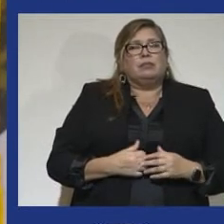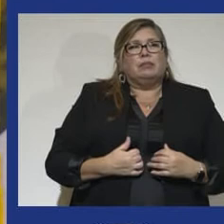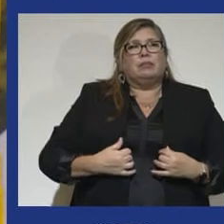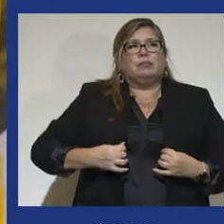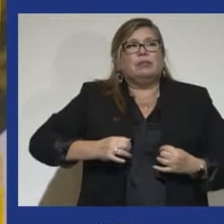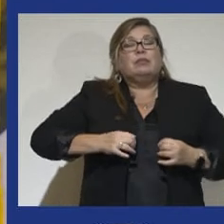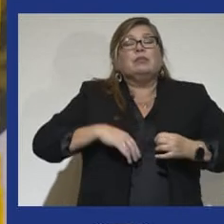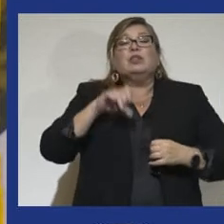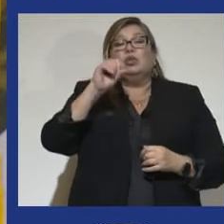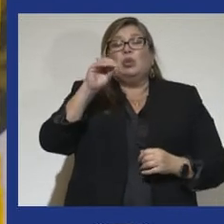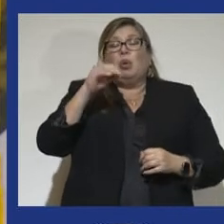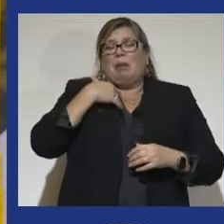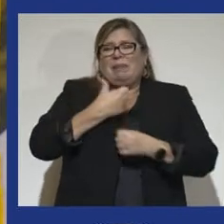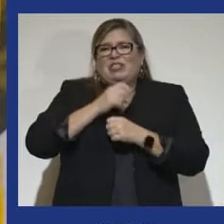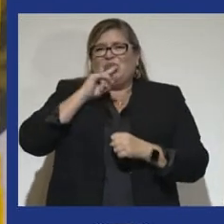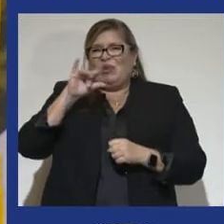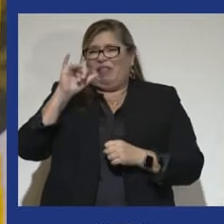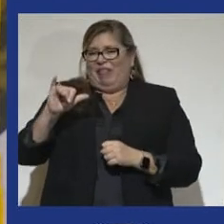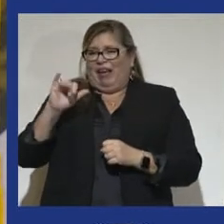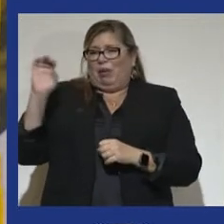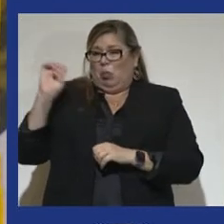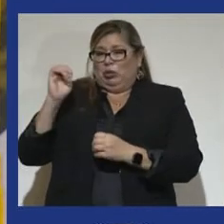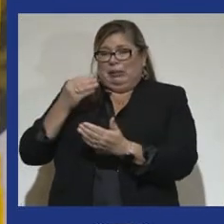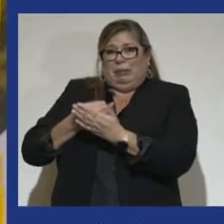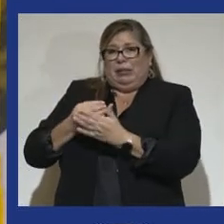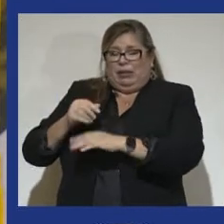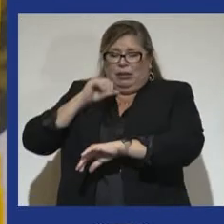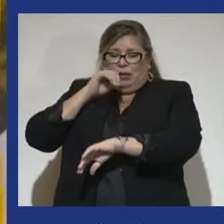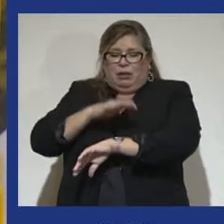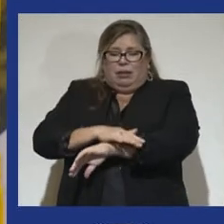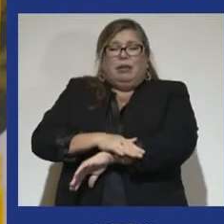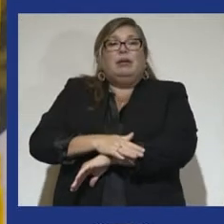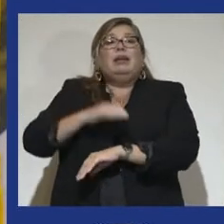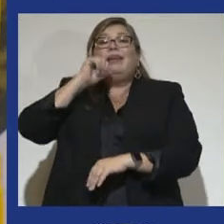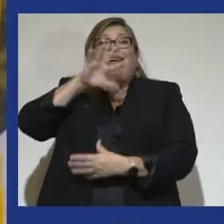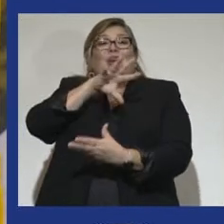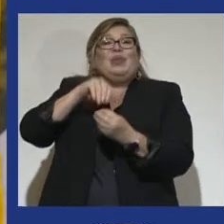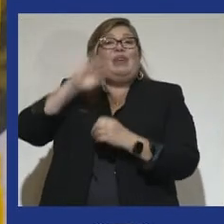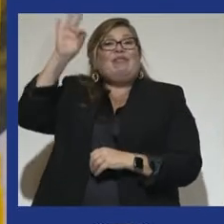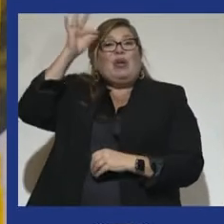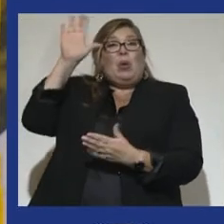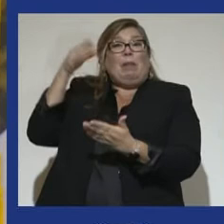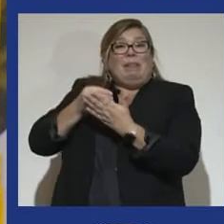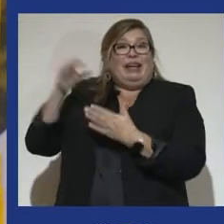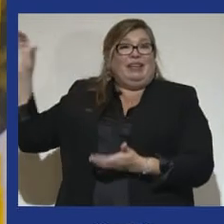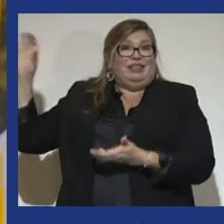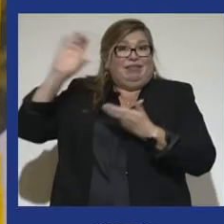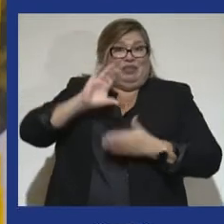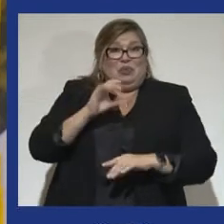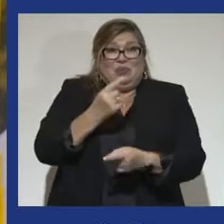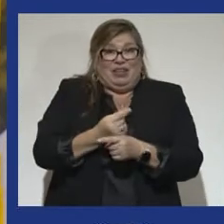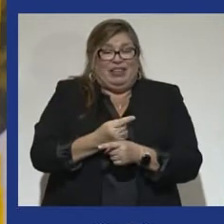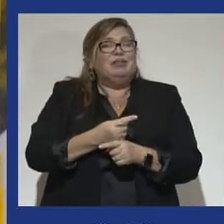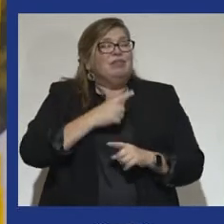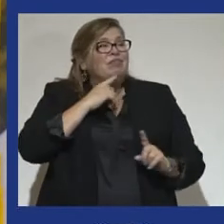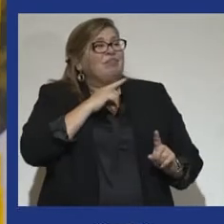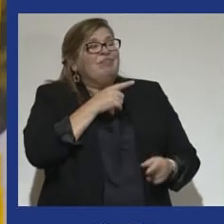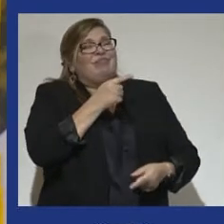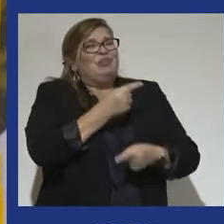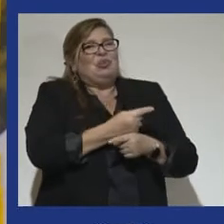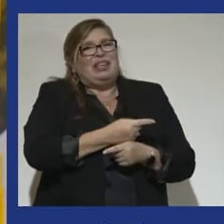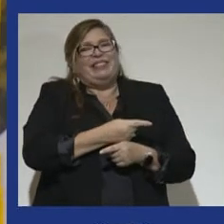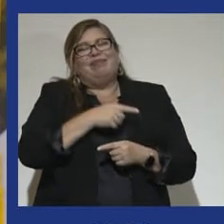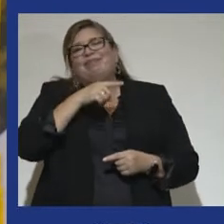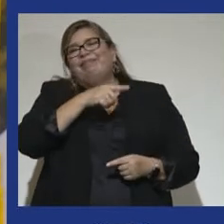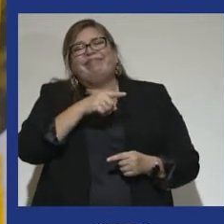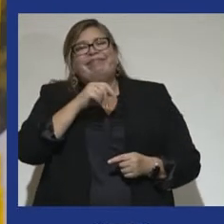no incluye dinero federal no correcto no lo incluye es un cálculo de lo que sería el gasto